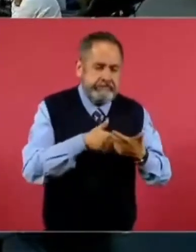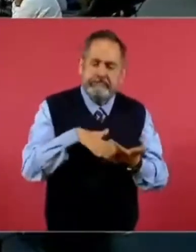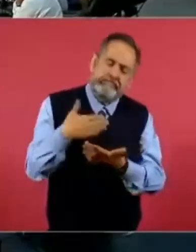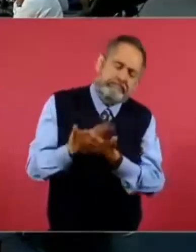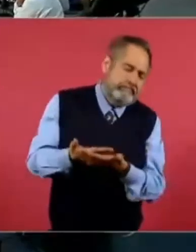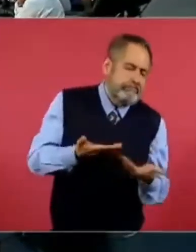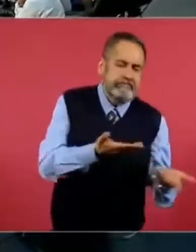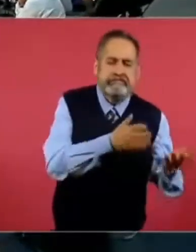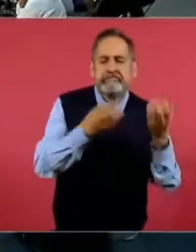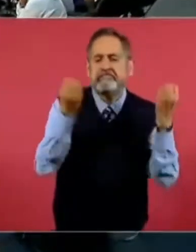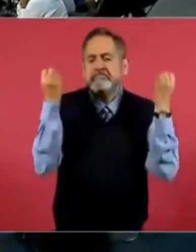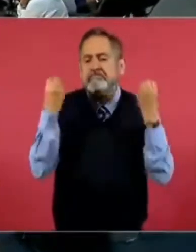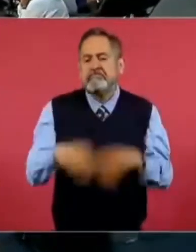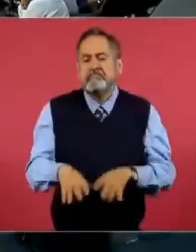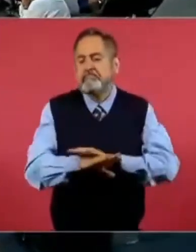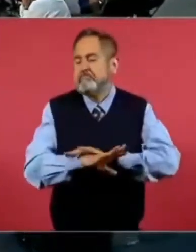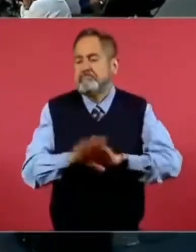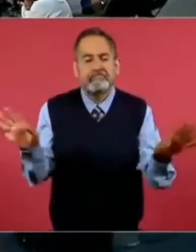ya